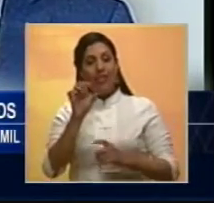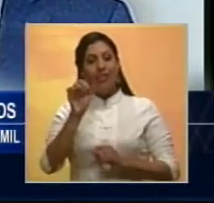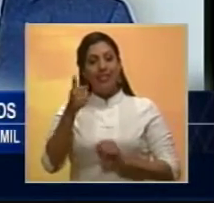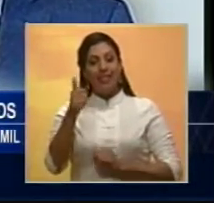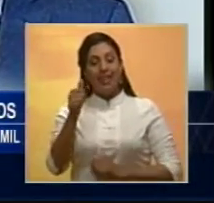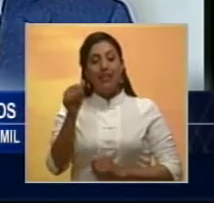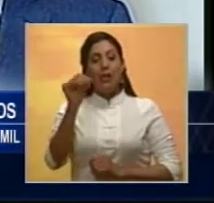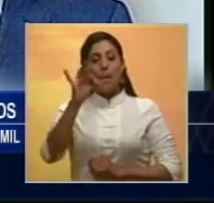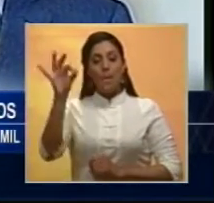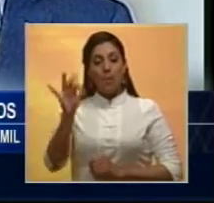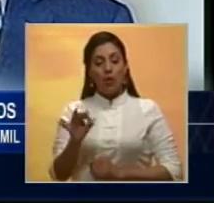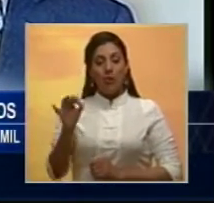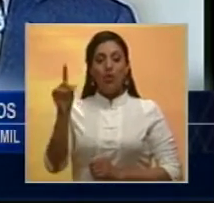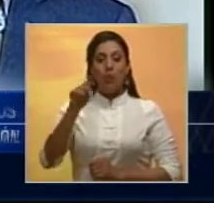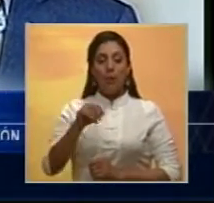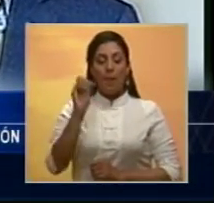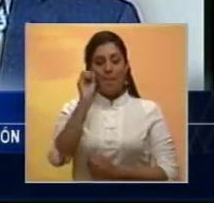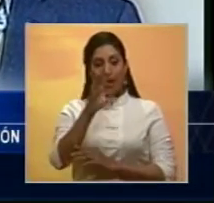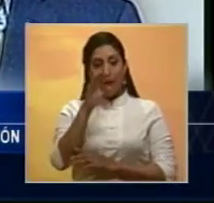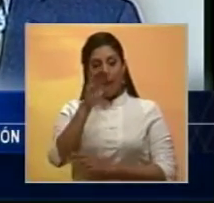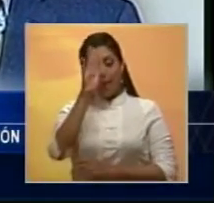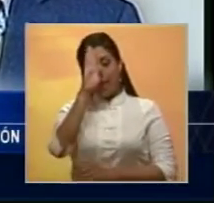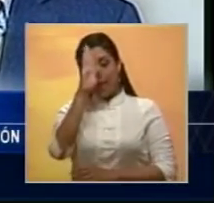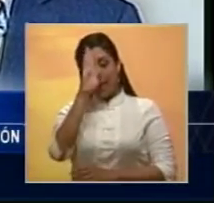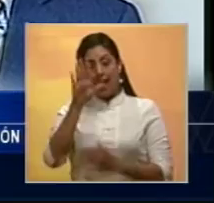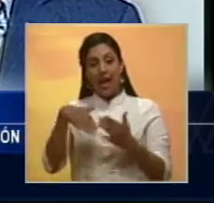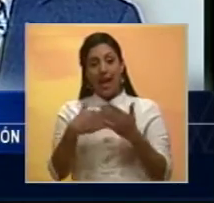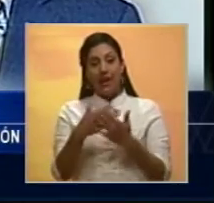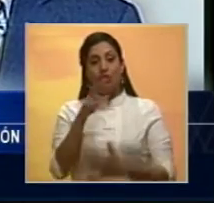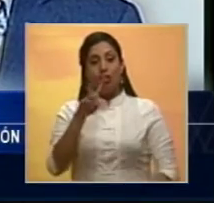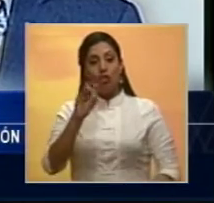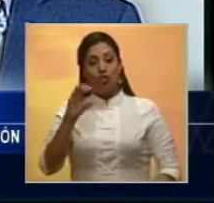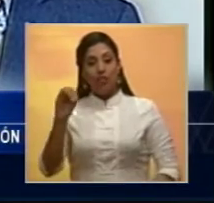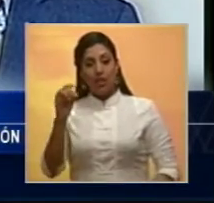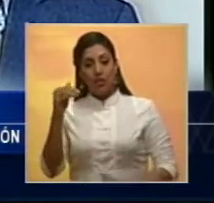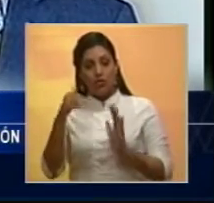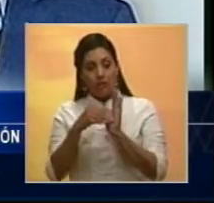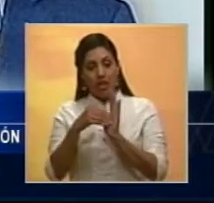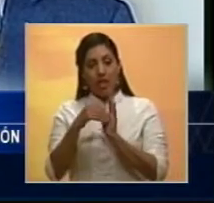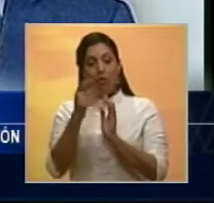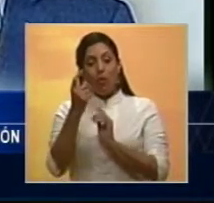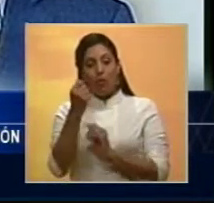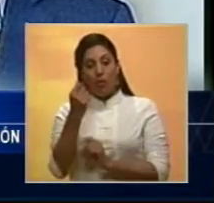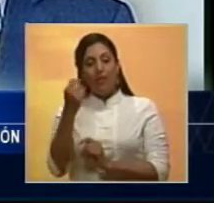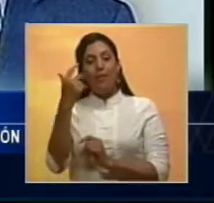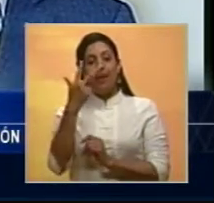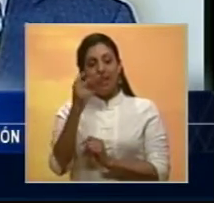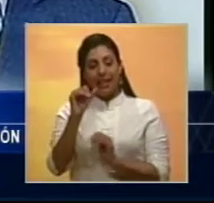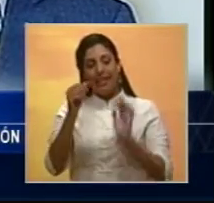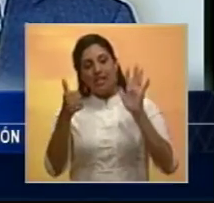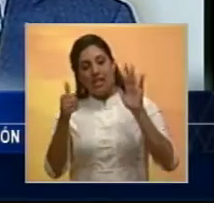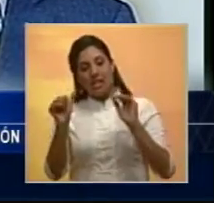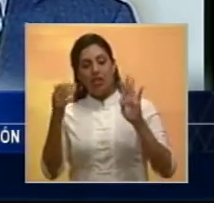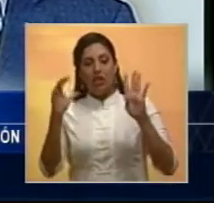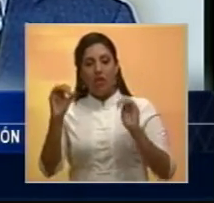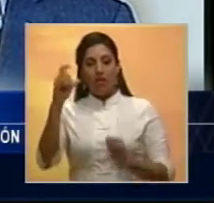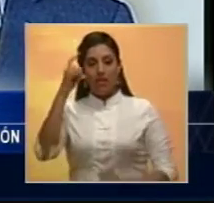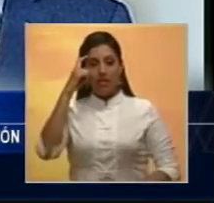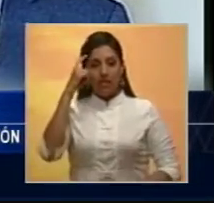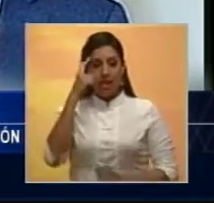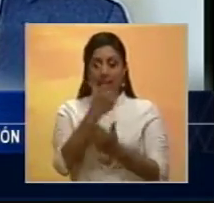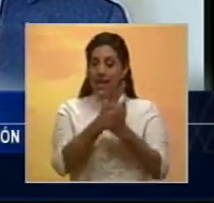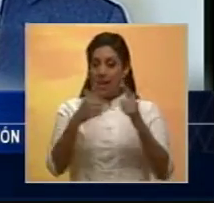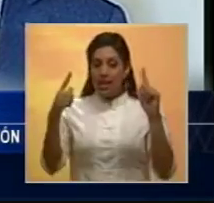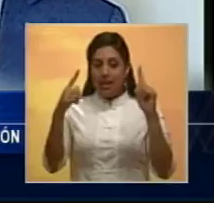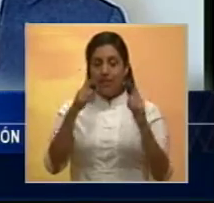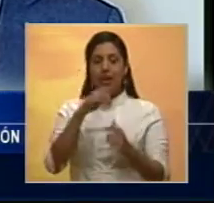10% mensual para depósitos de ahorro de hasta 200.000 bolívares a plazos de 30, 60 y 90 días, libres